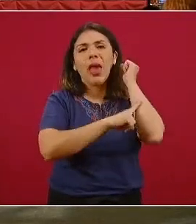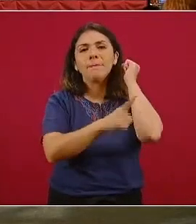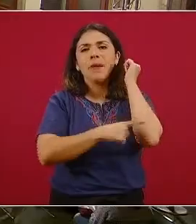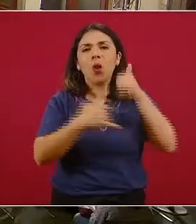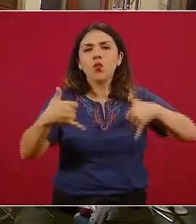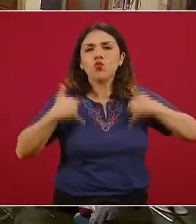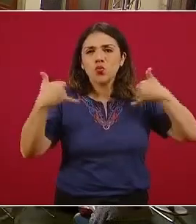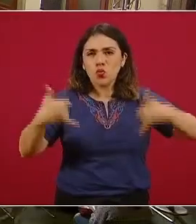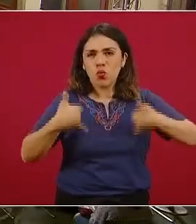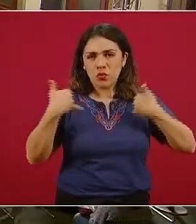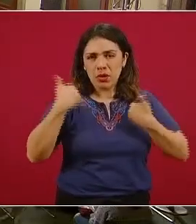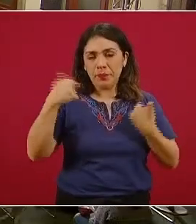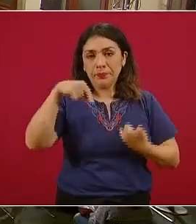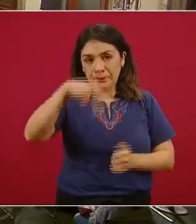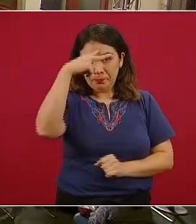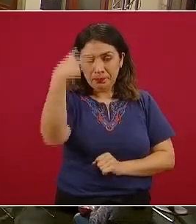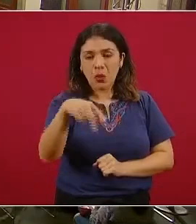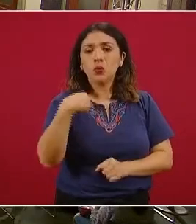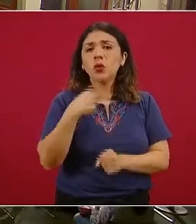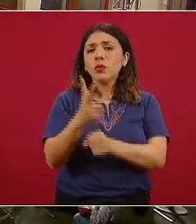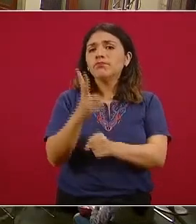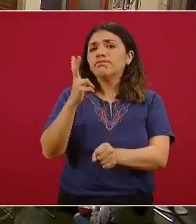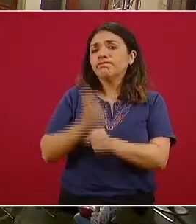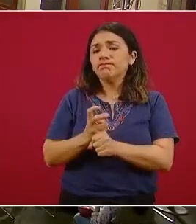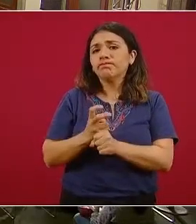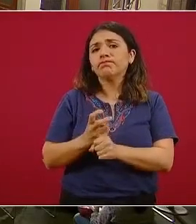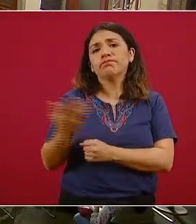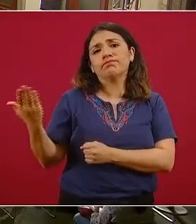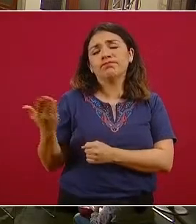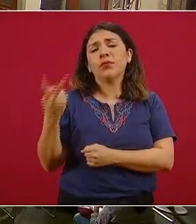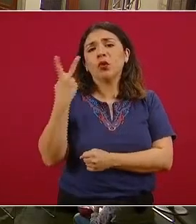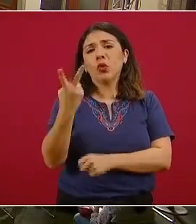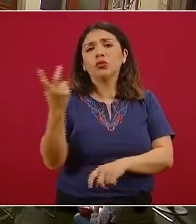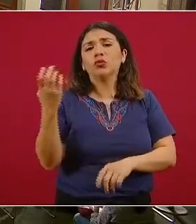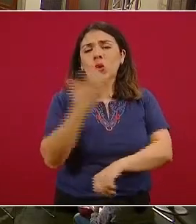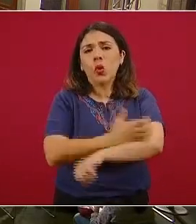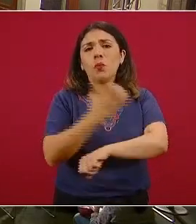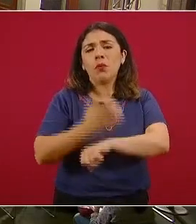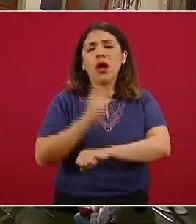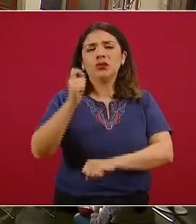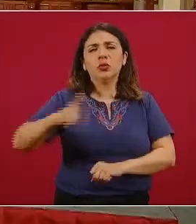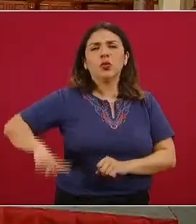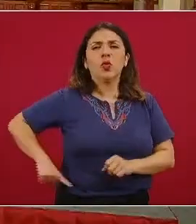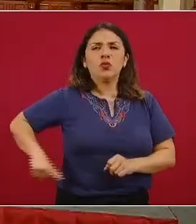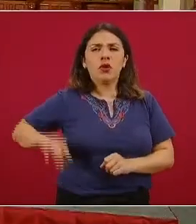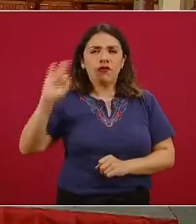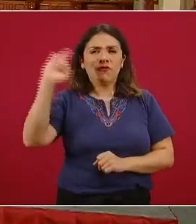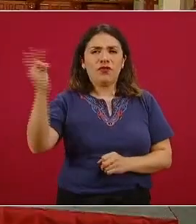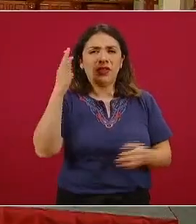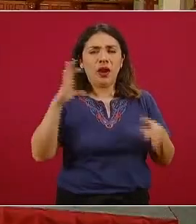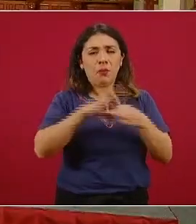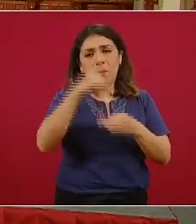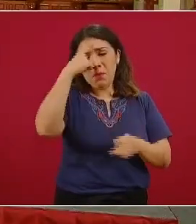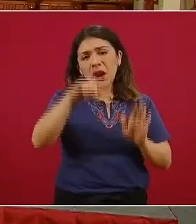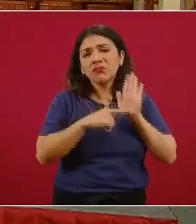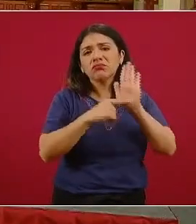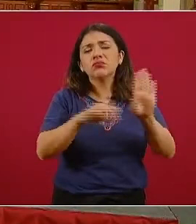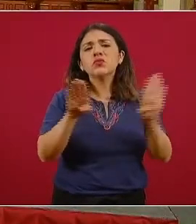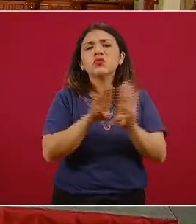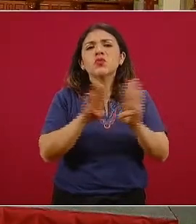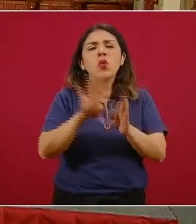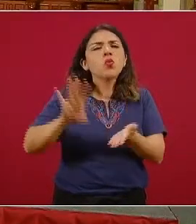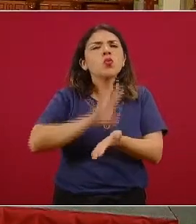Embarazo Adolescente y hemos invitado a nuestras compañeras del Gobierno federal para presentar un